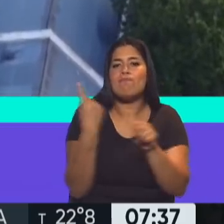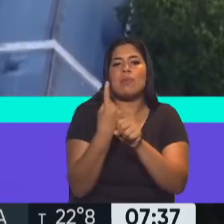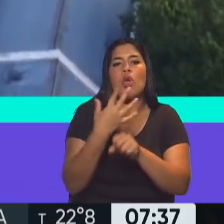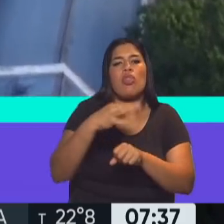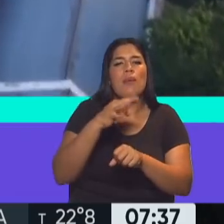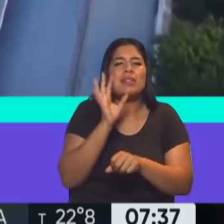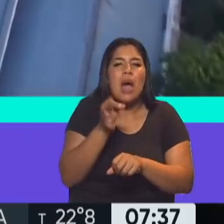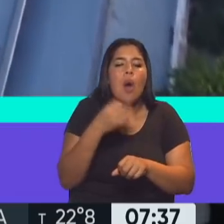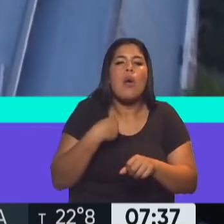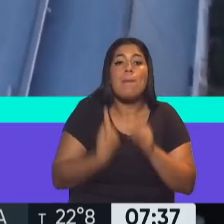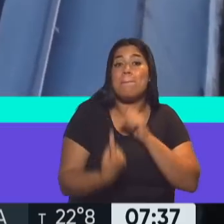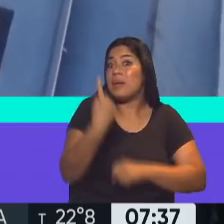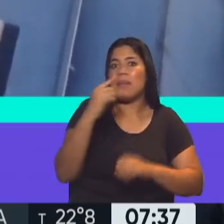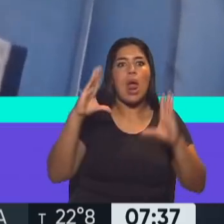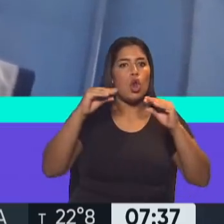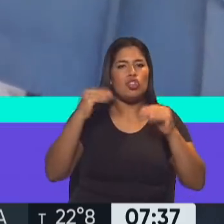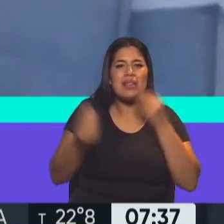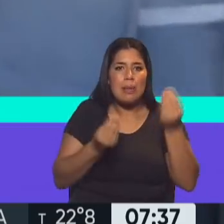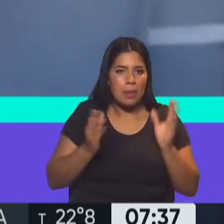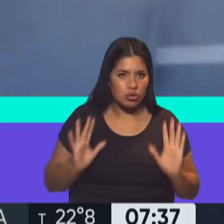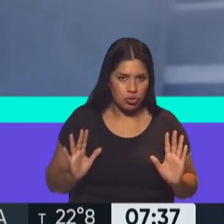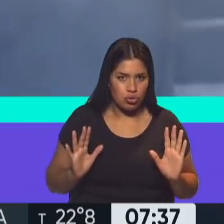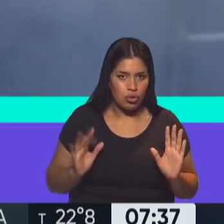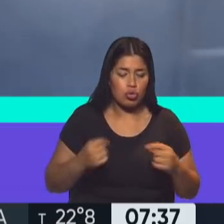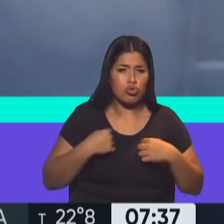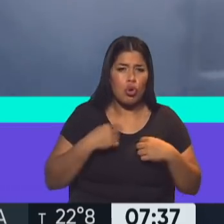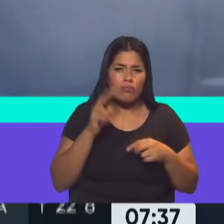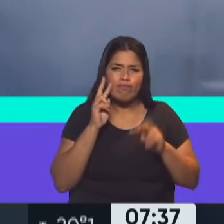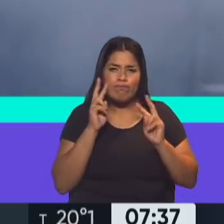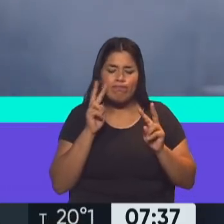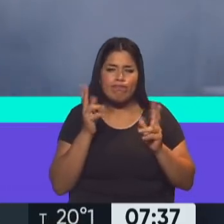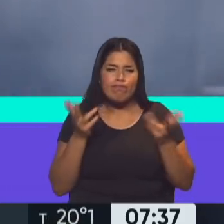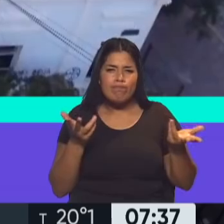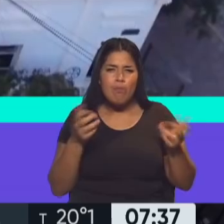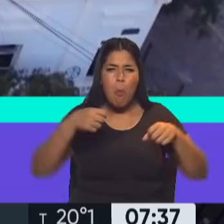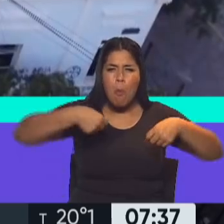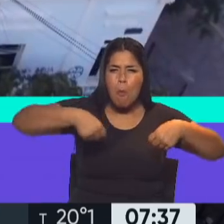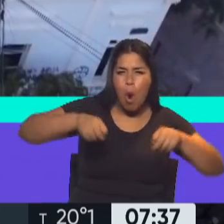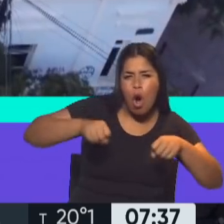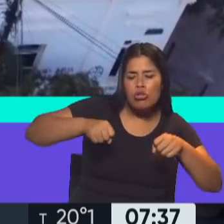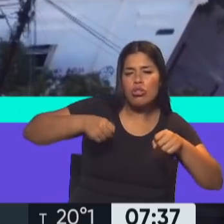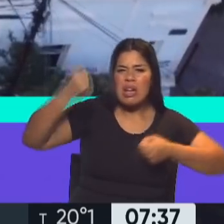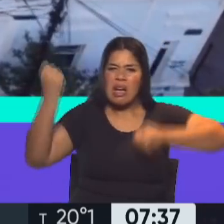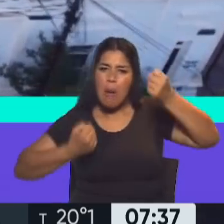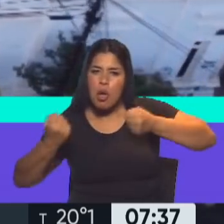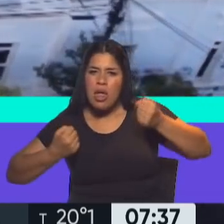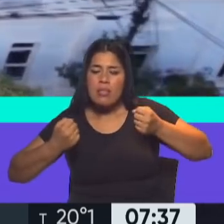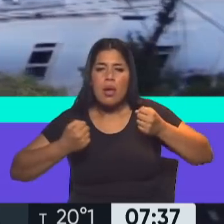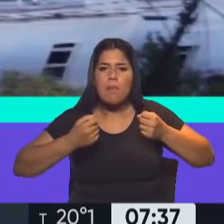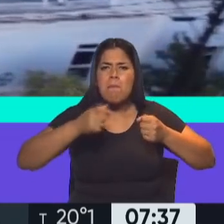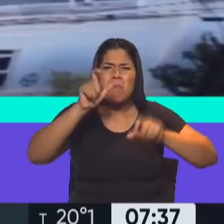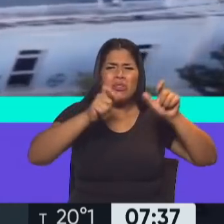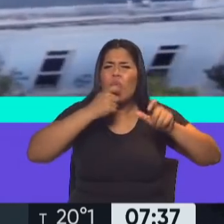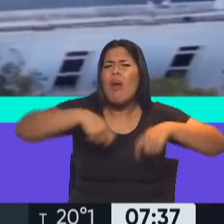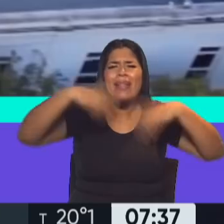Yo no lo podía creer, hasta las 9 de la mañana podíamos ver motos y camionetas disparándole a cualquier persona que pase por la